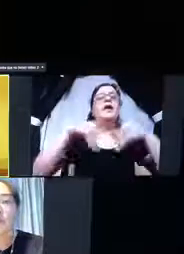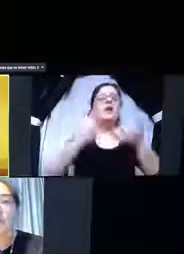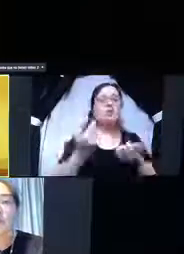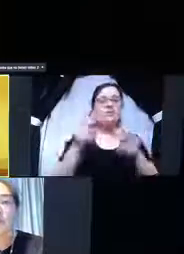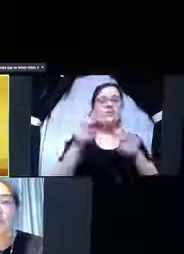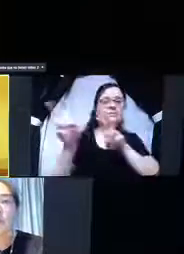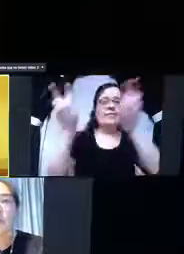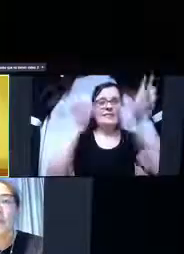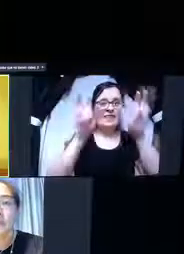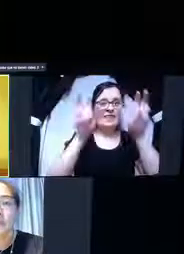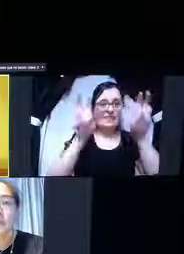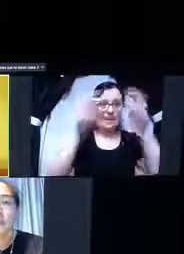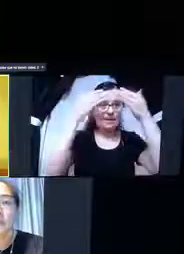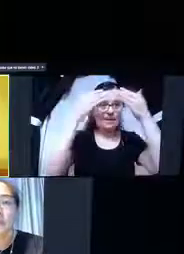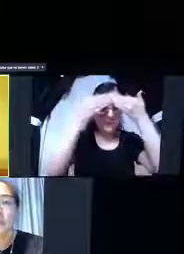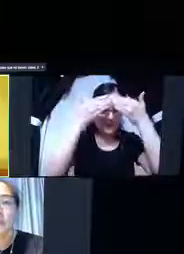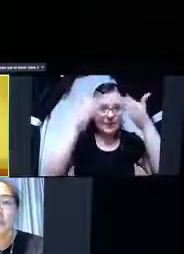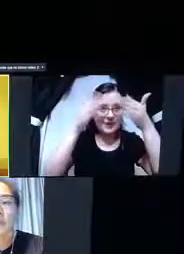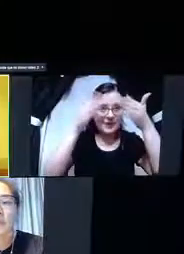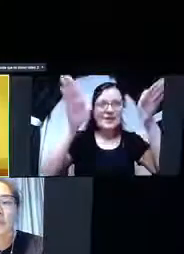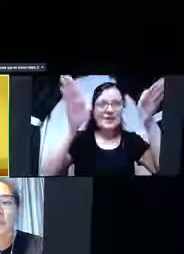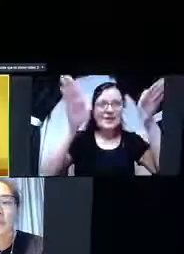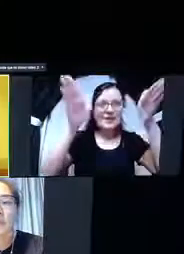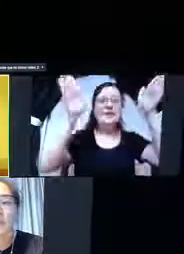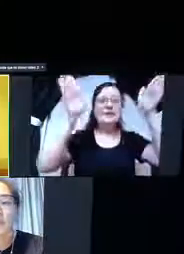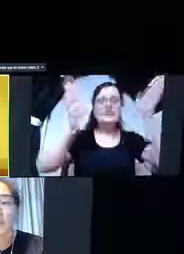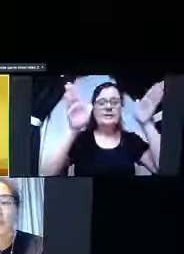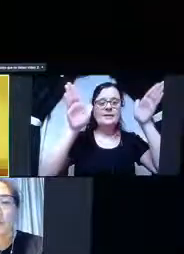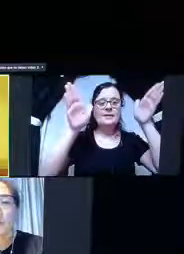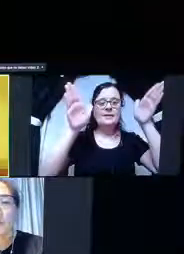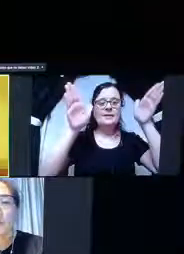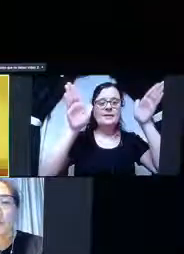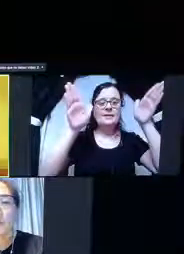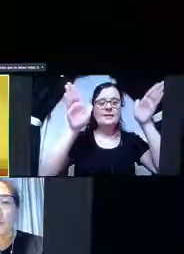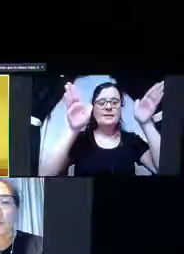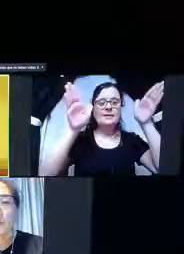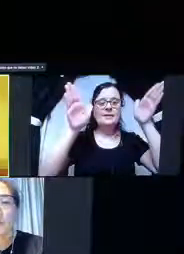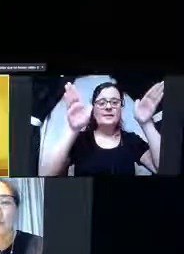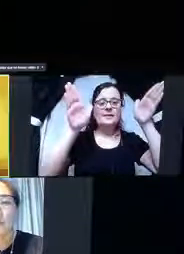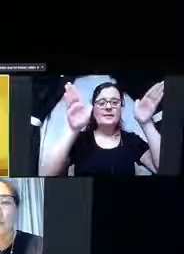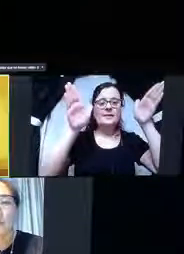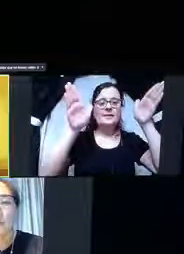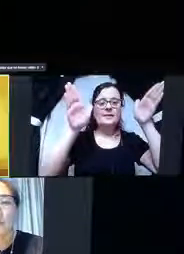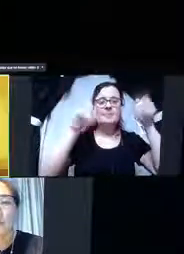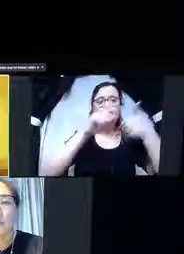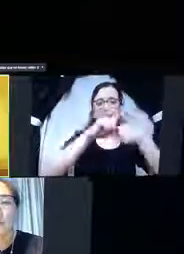Entonces, primero, ubicarlos en tema. Segundo, si son temas, y ya